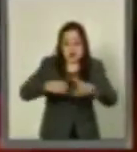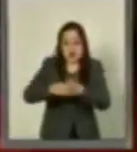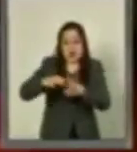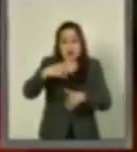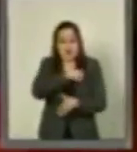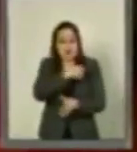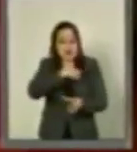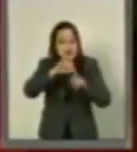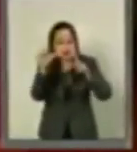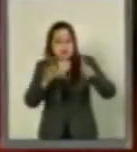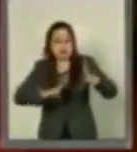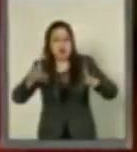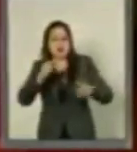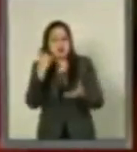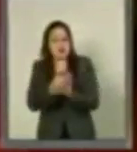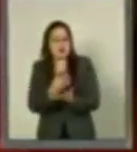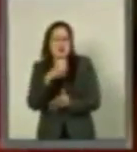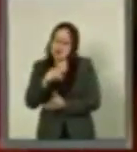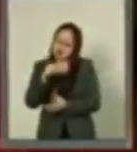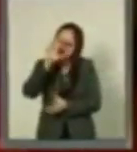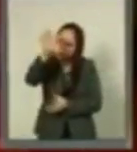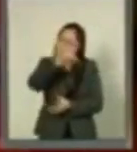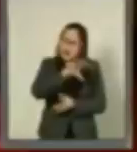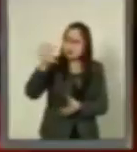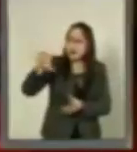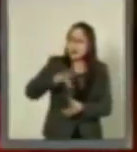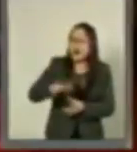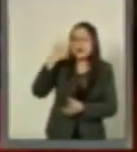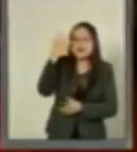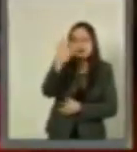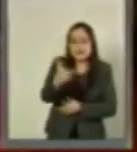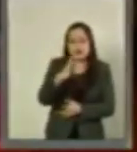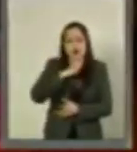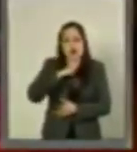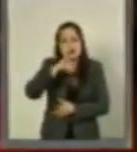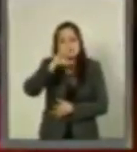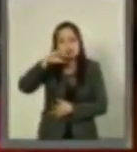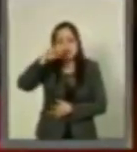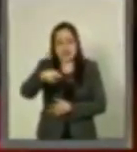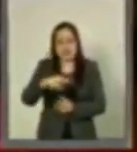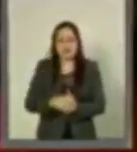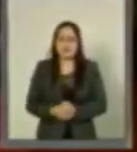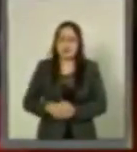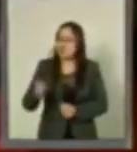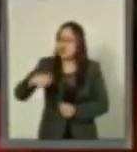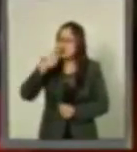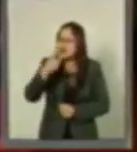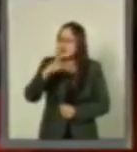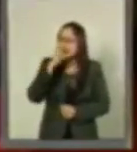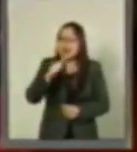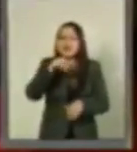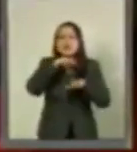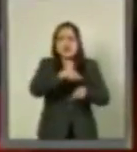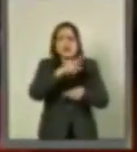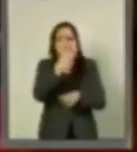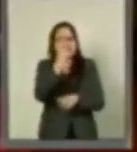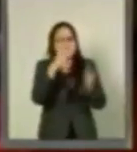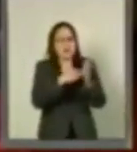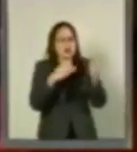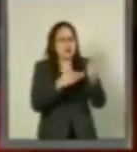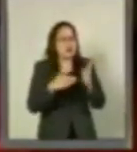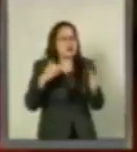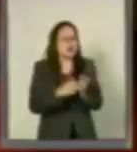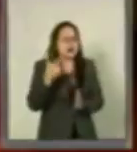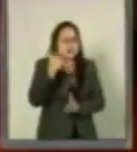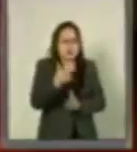a nivel nacional. Tampoco escuché hablar sobre los más de 3,000 millones de pesos que